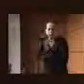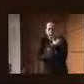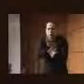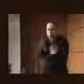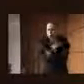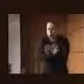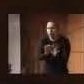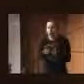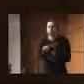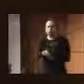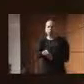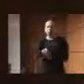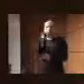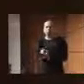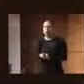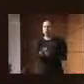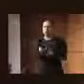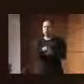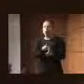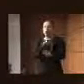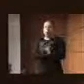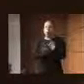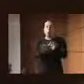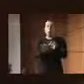caer automáticamente en la sobreprotección.